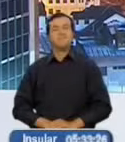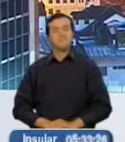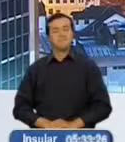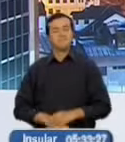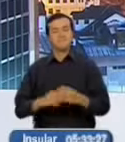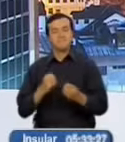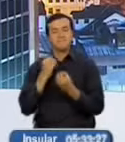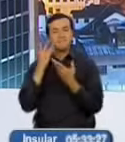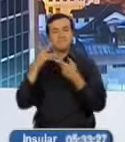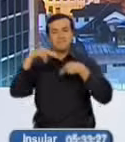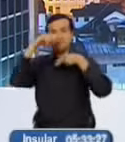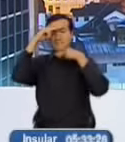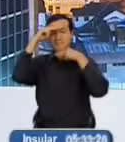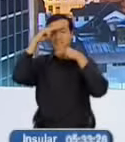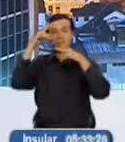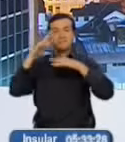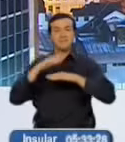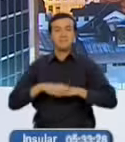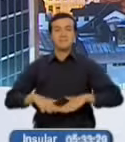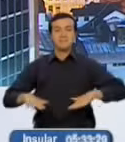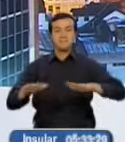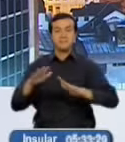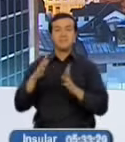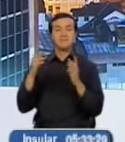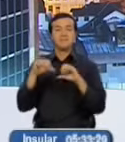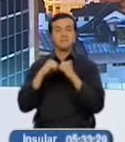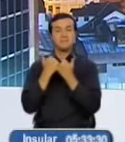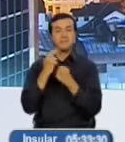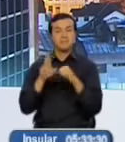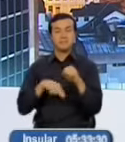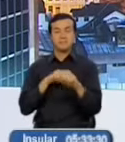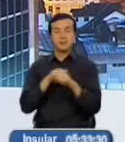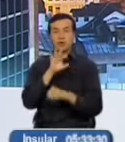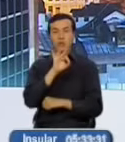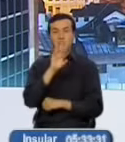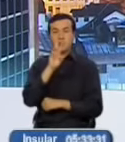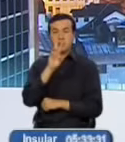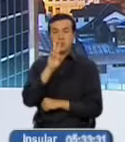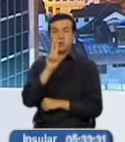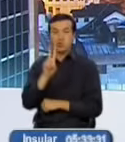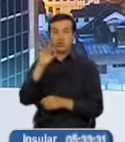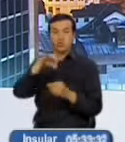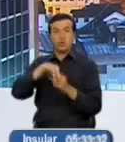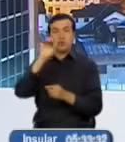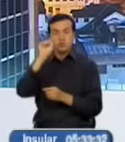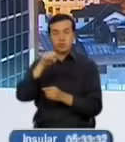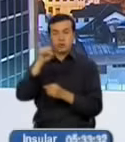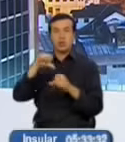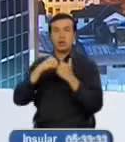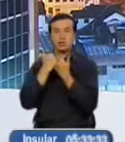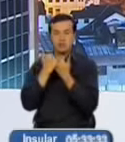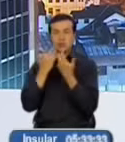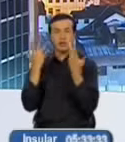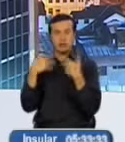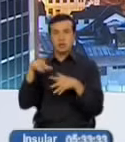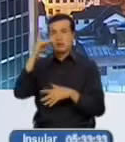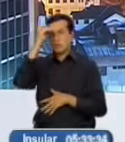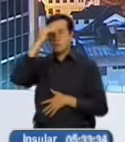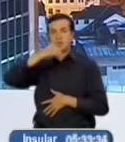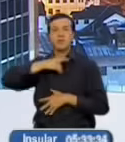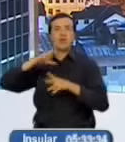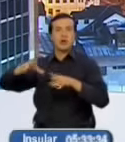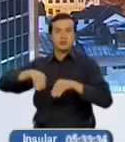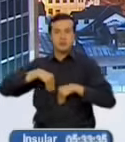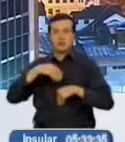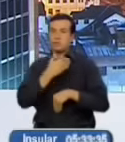Comenzamos con noticias que se generaron en el recinto legislativo y le contamos que en 92 votos afirmativos, el Pleno de la Asamblea resolvió allanarse al veto